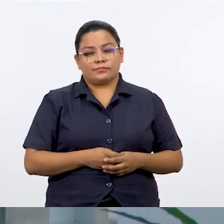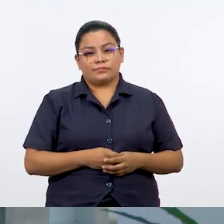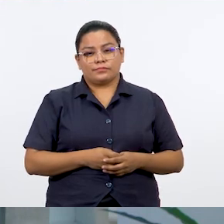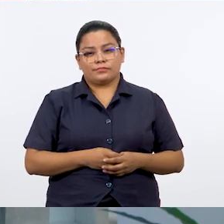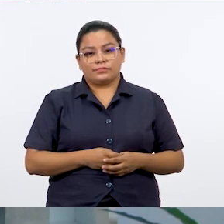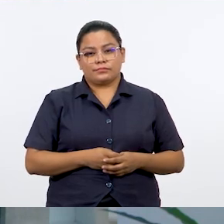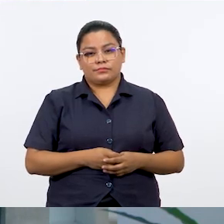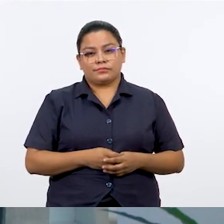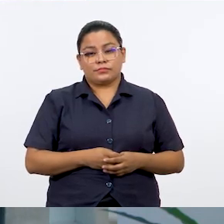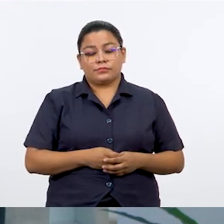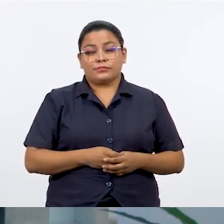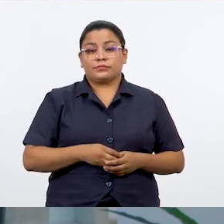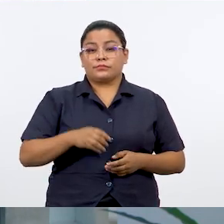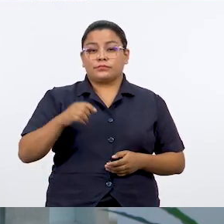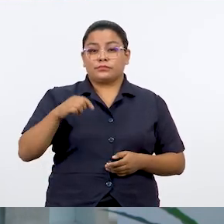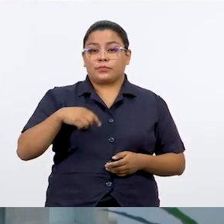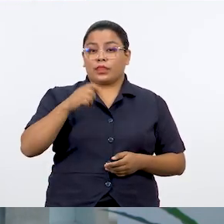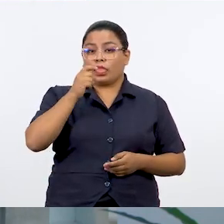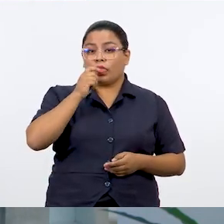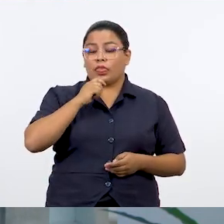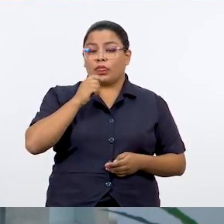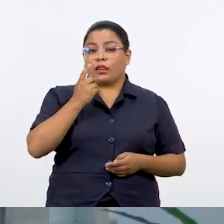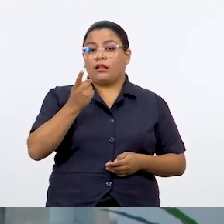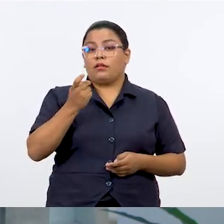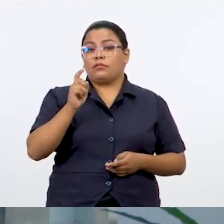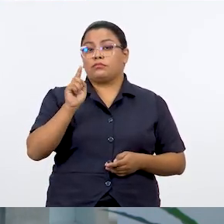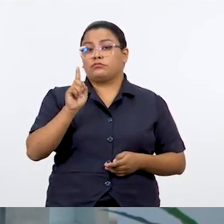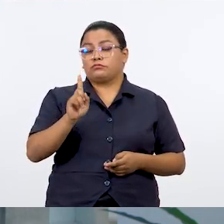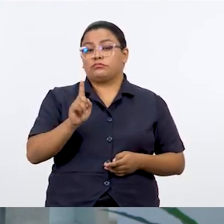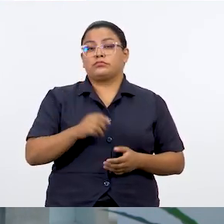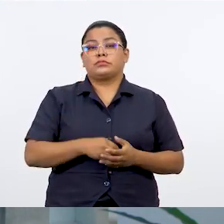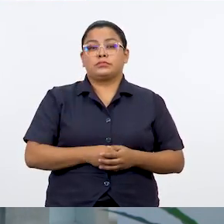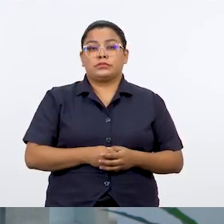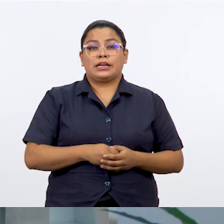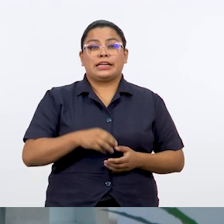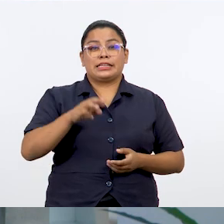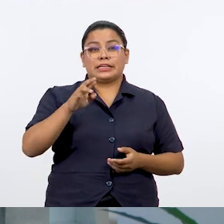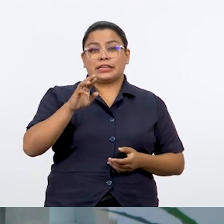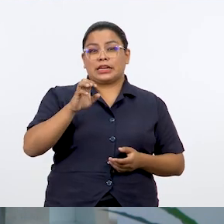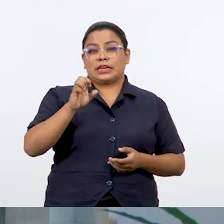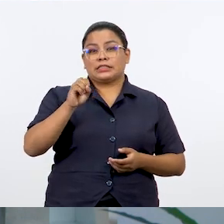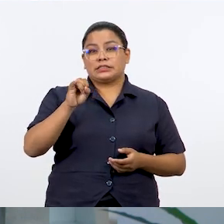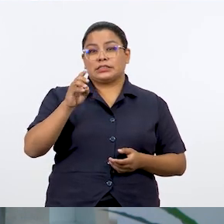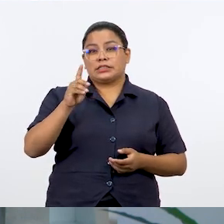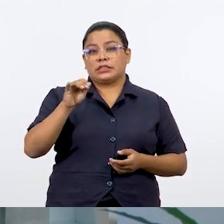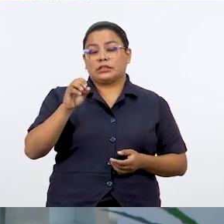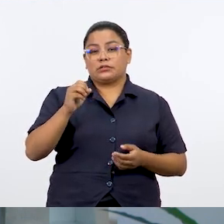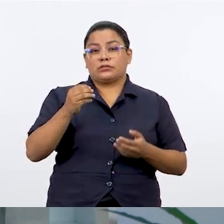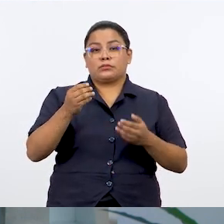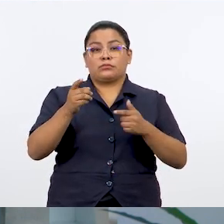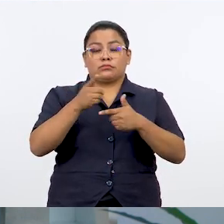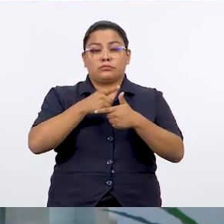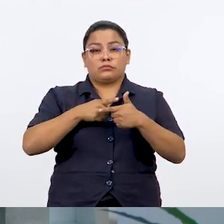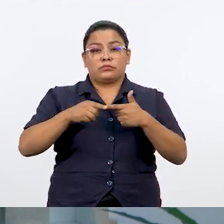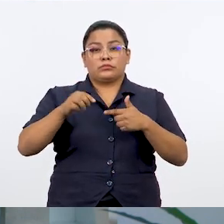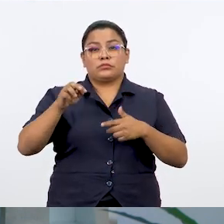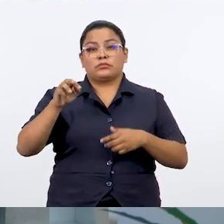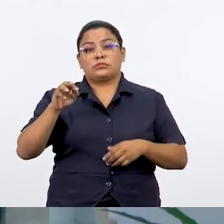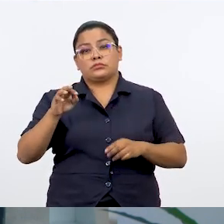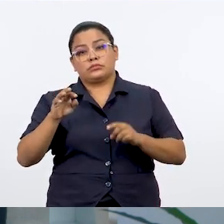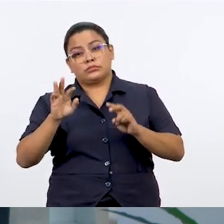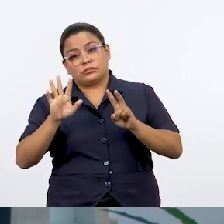En este caso, la paleta que nos queda representa el residuo. Es decir, en la división 7 entre